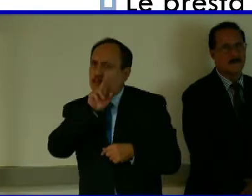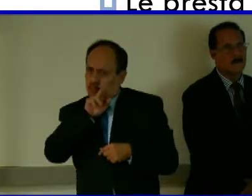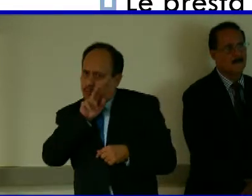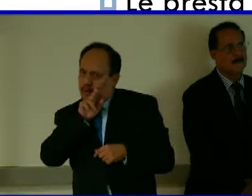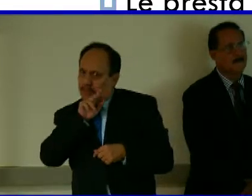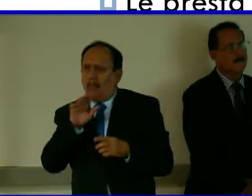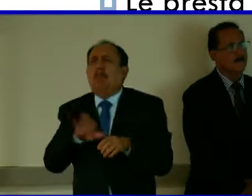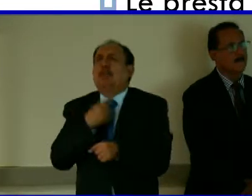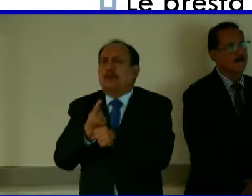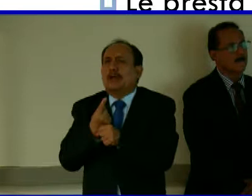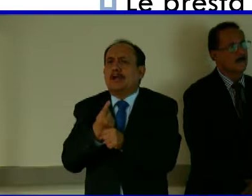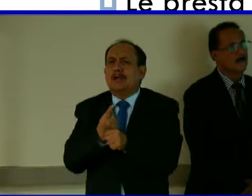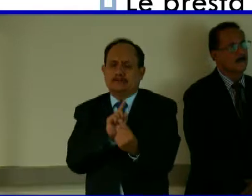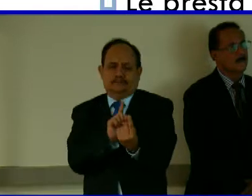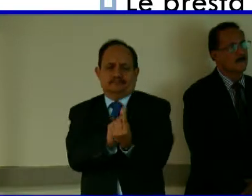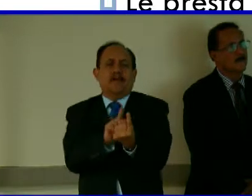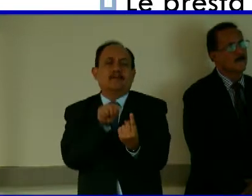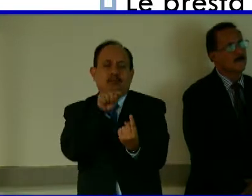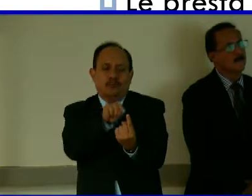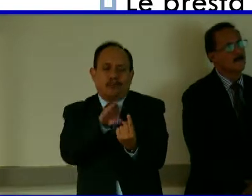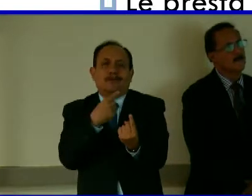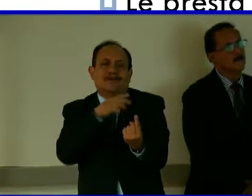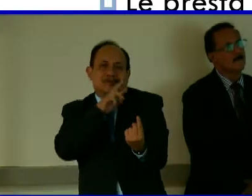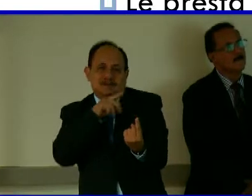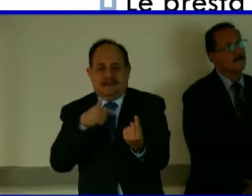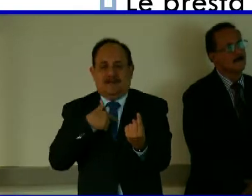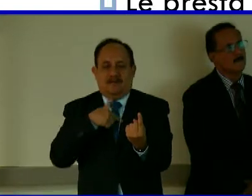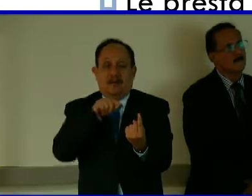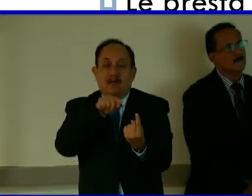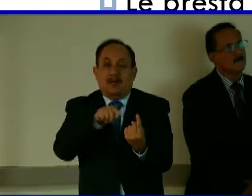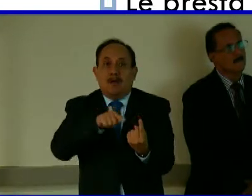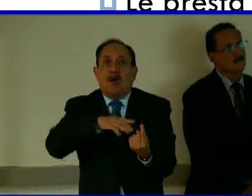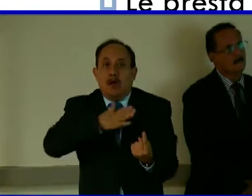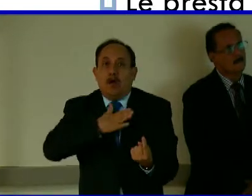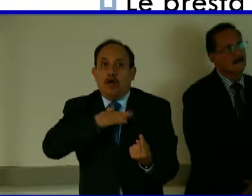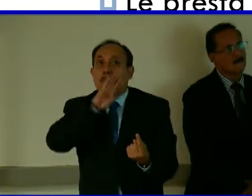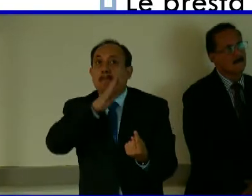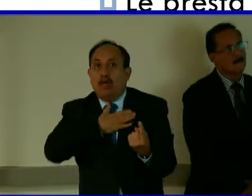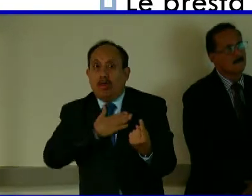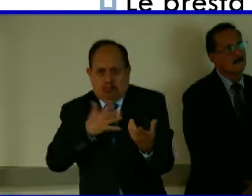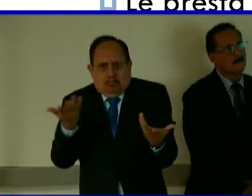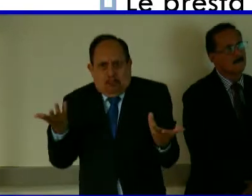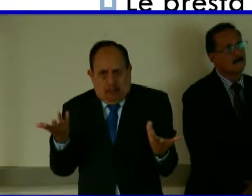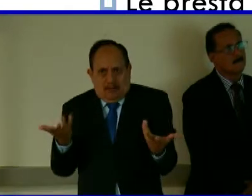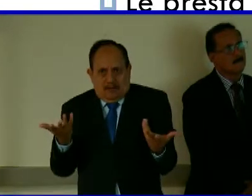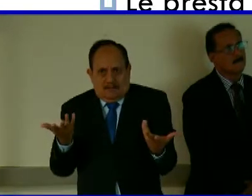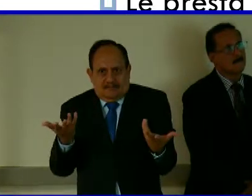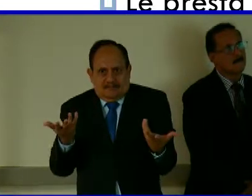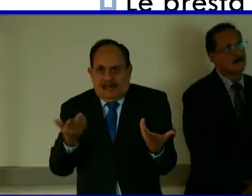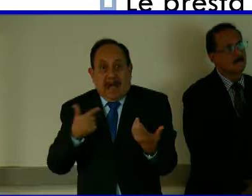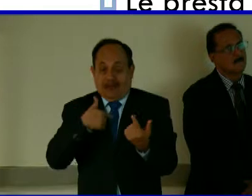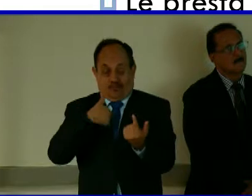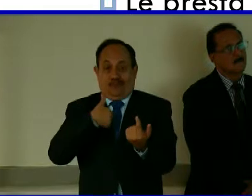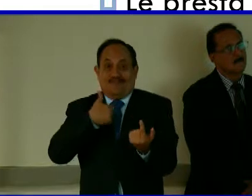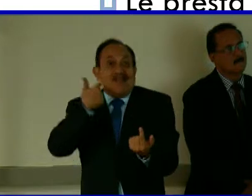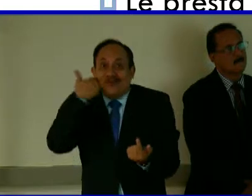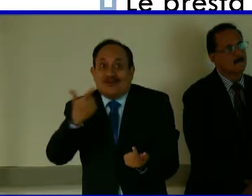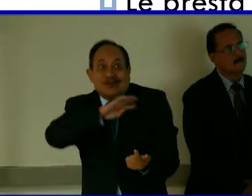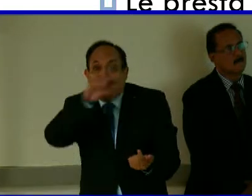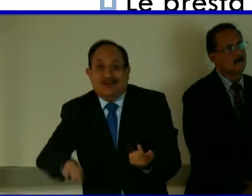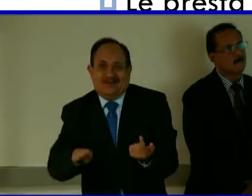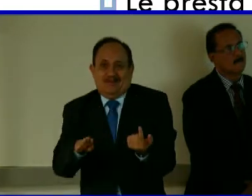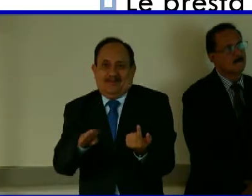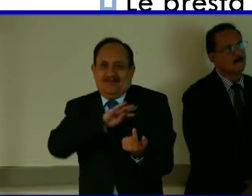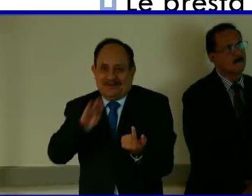preocupado. ¿Por qué? Porque estaba tosiendo. ¿Pero qué pasa? Es que no me quiero morir. Pero chico,